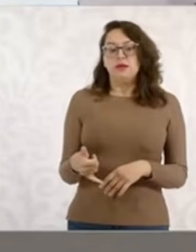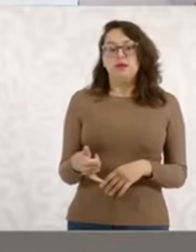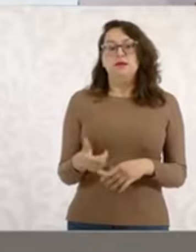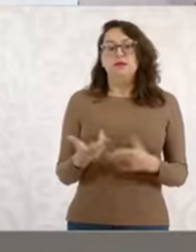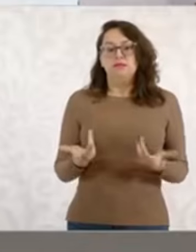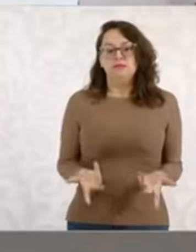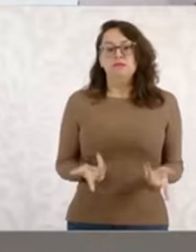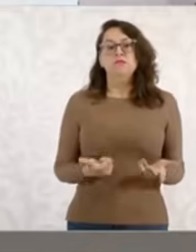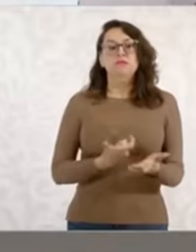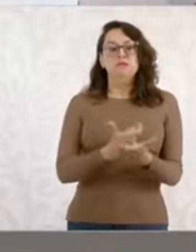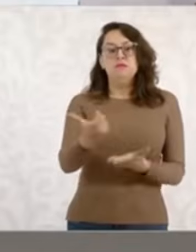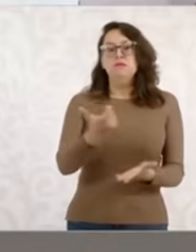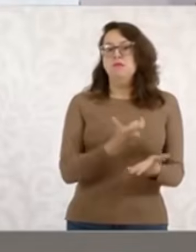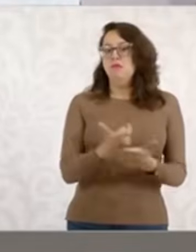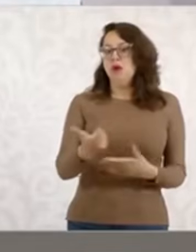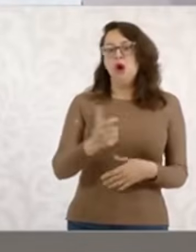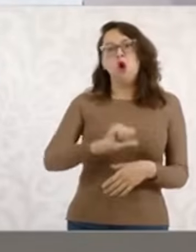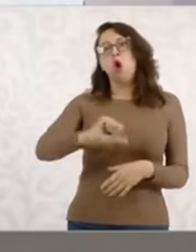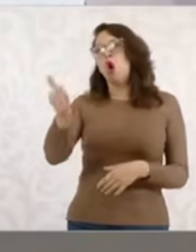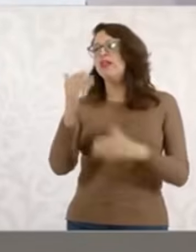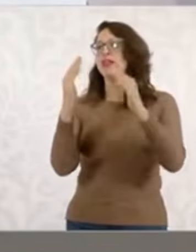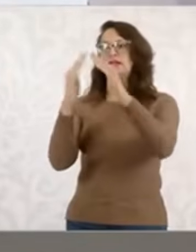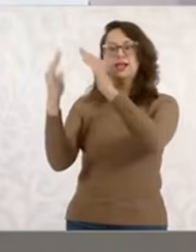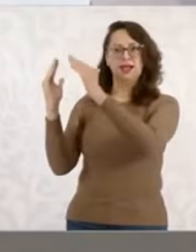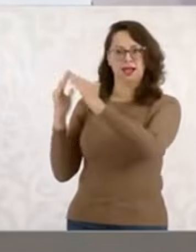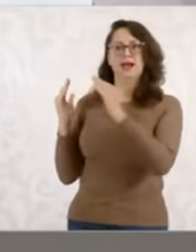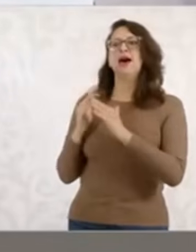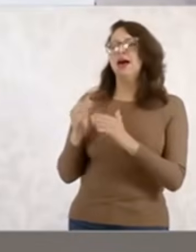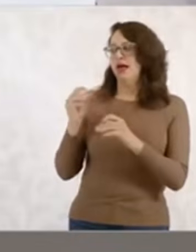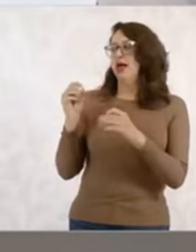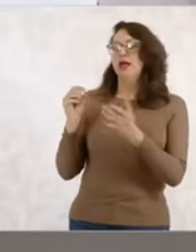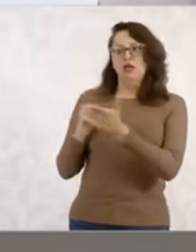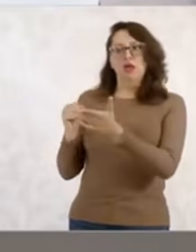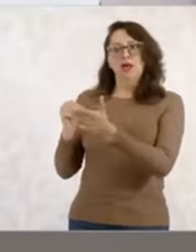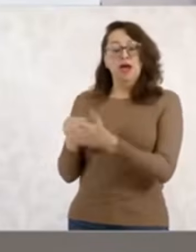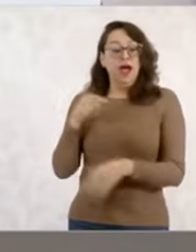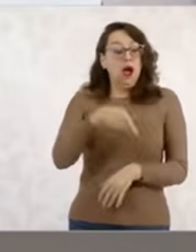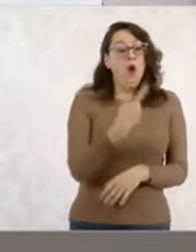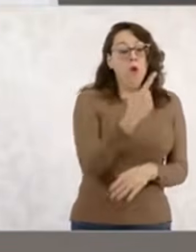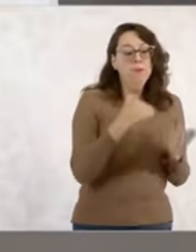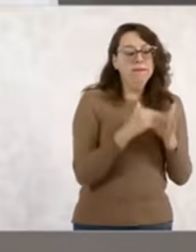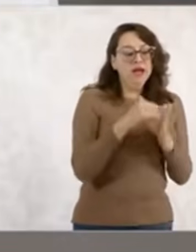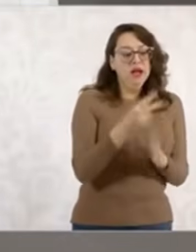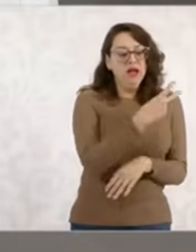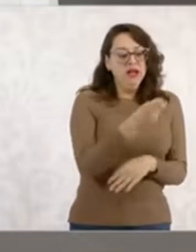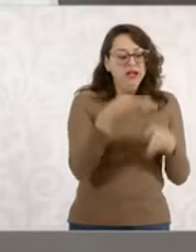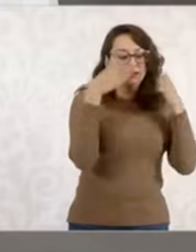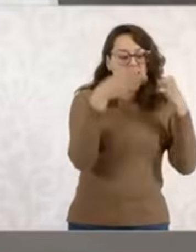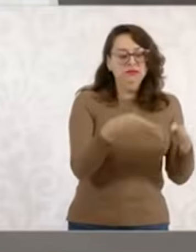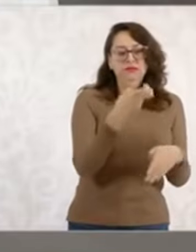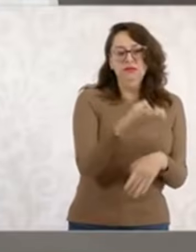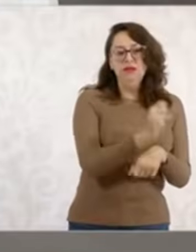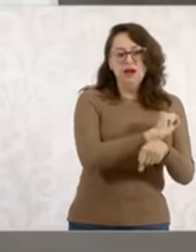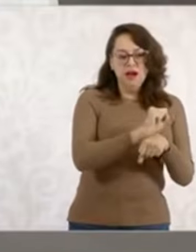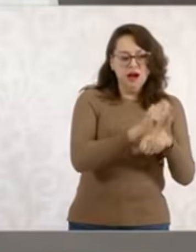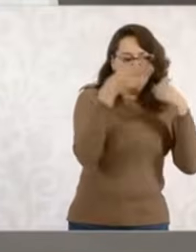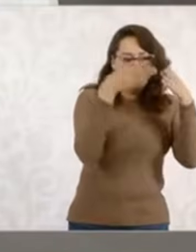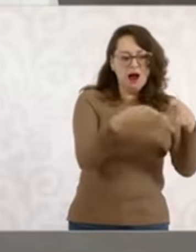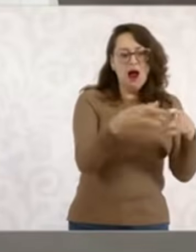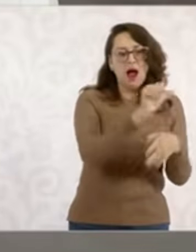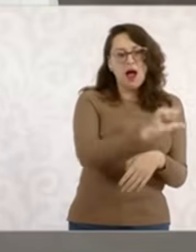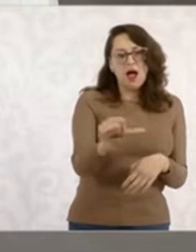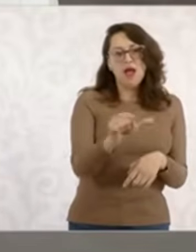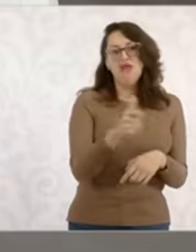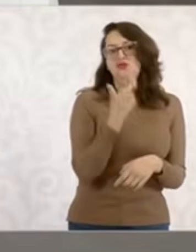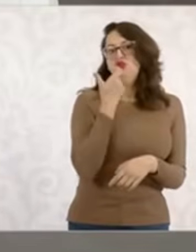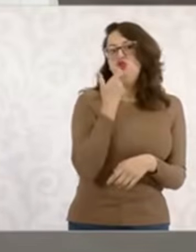entrega financiamiento para muchas más viviendas que el 1.200.000, pero estas están destinadas, de acuerdo con el